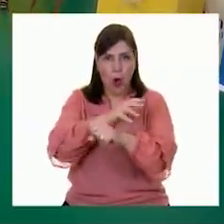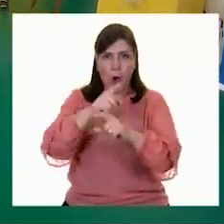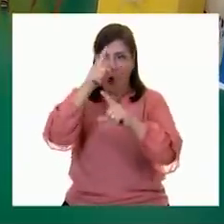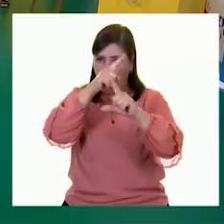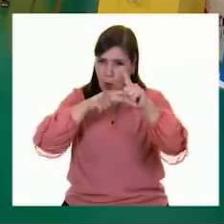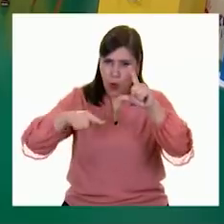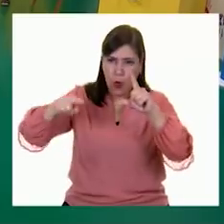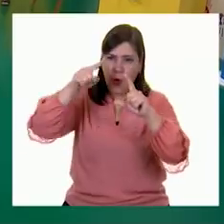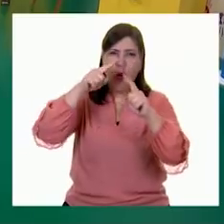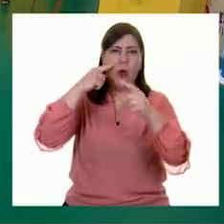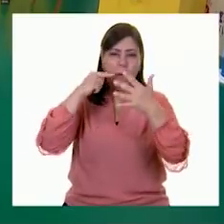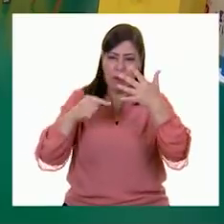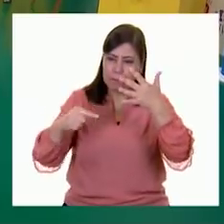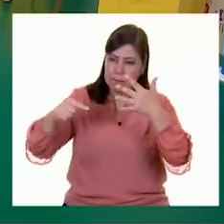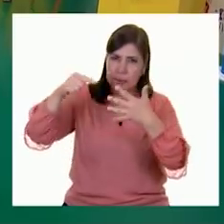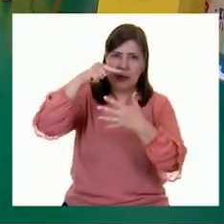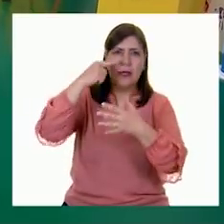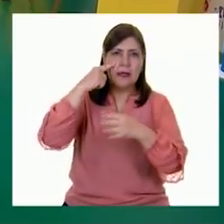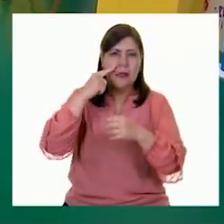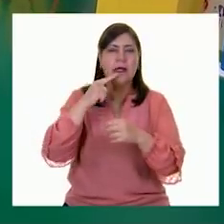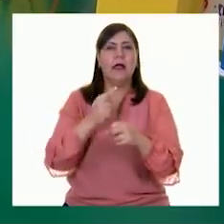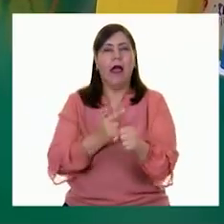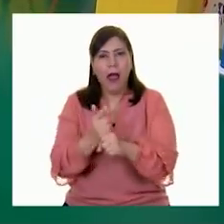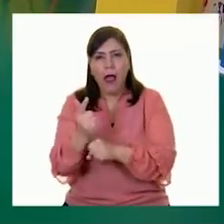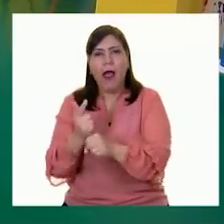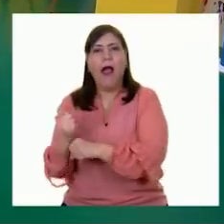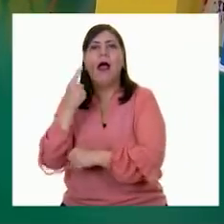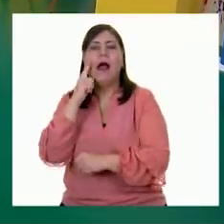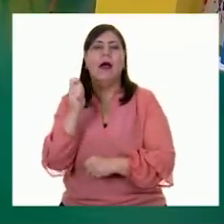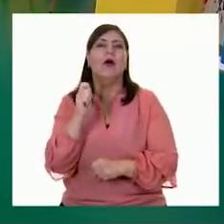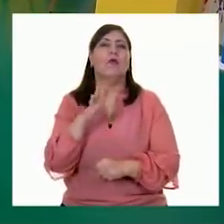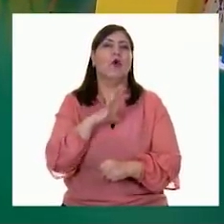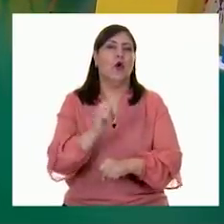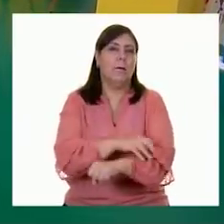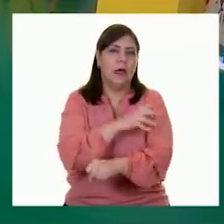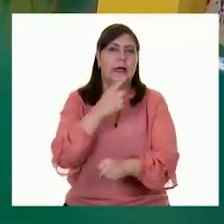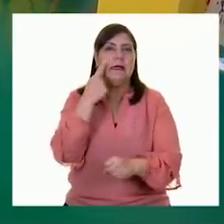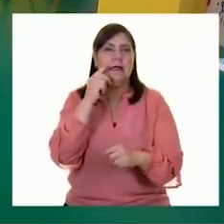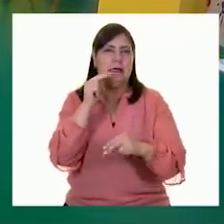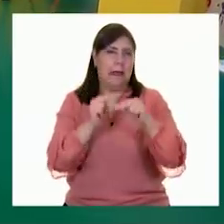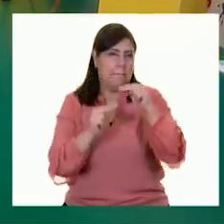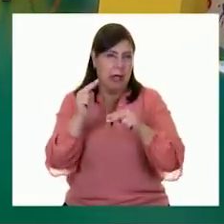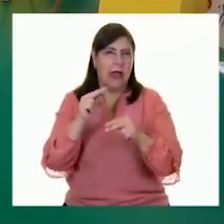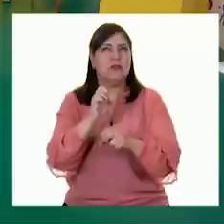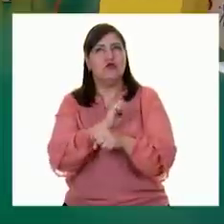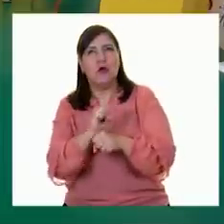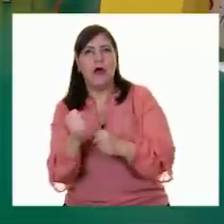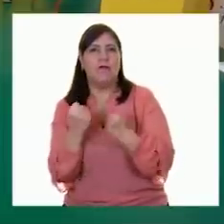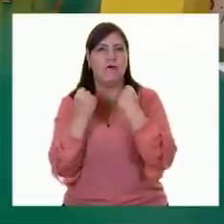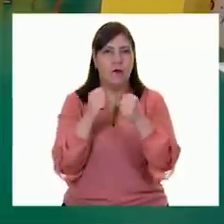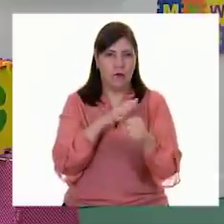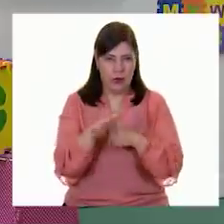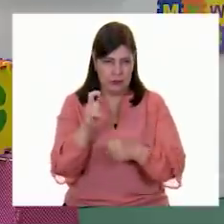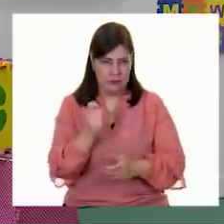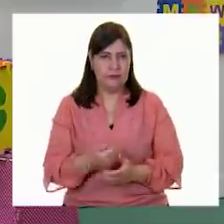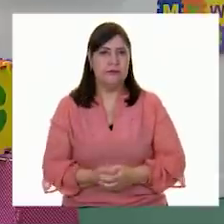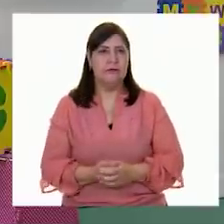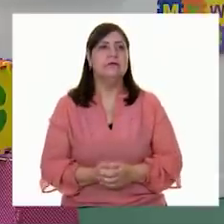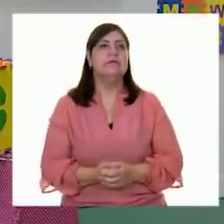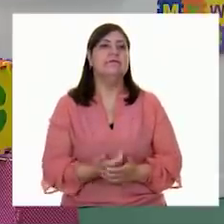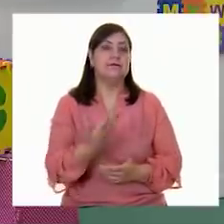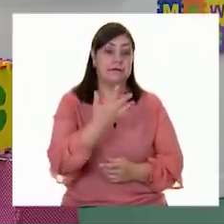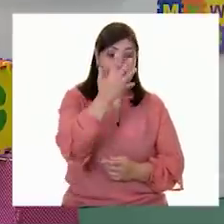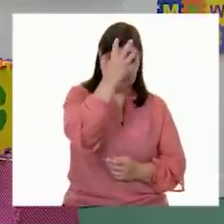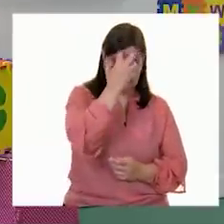a ubicar nuestras emociones y sus diferentes intensidades. Pues justo hablando de tristeza y de